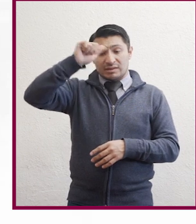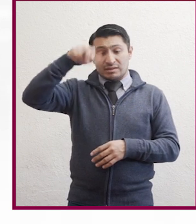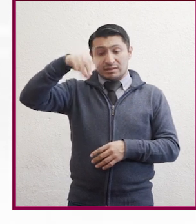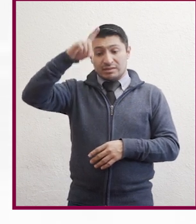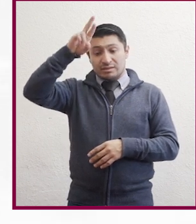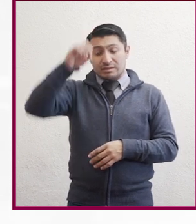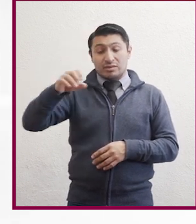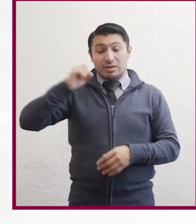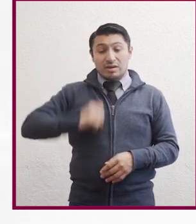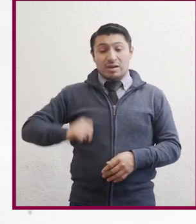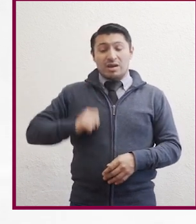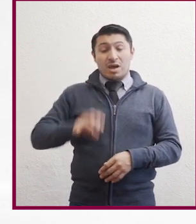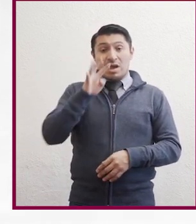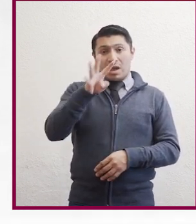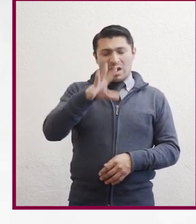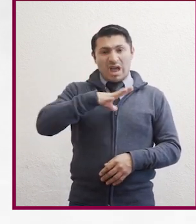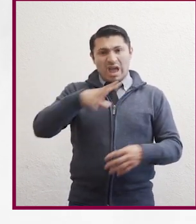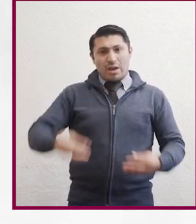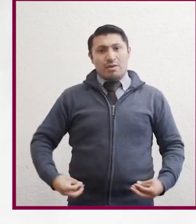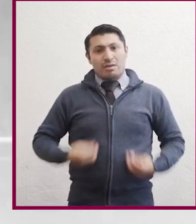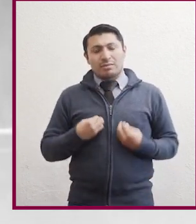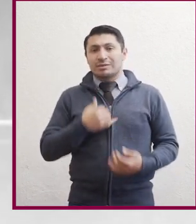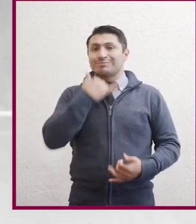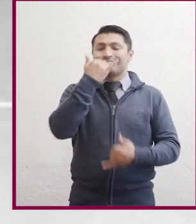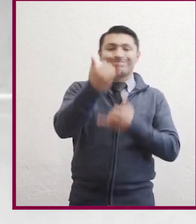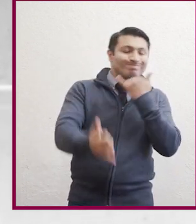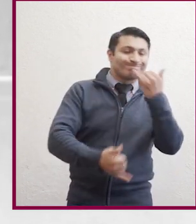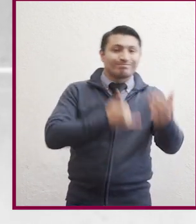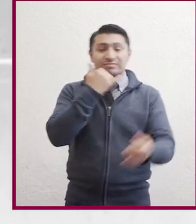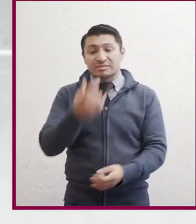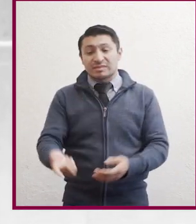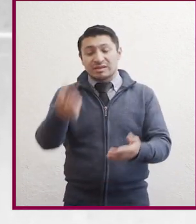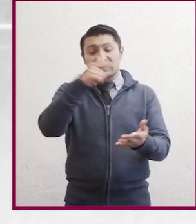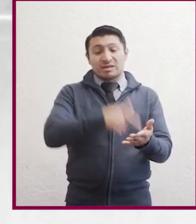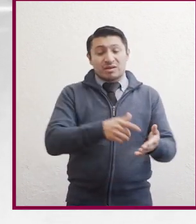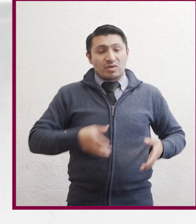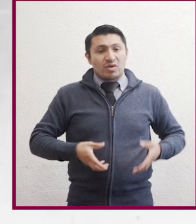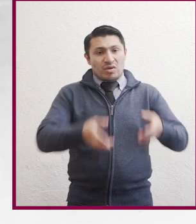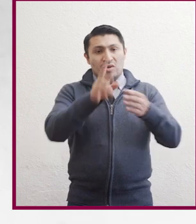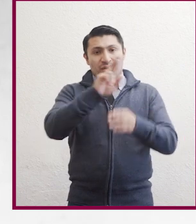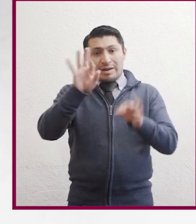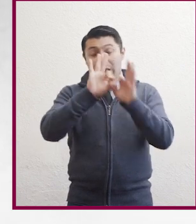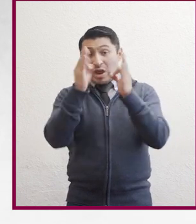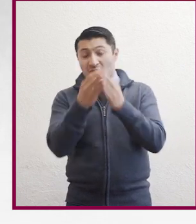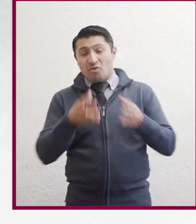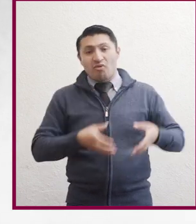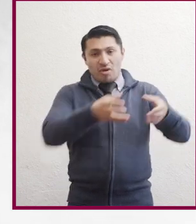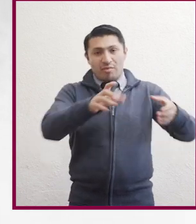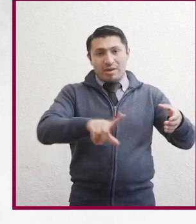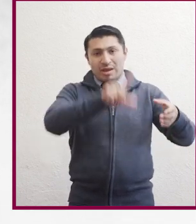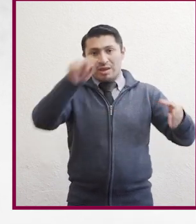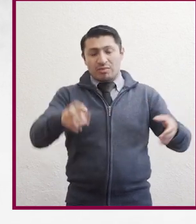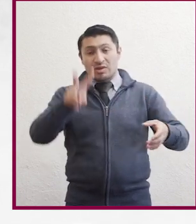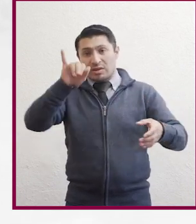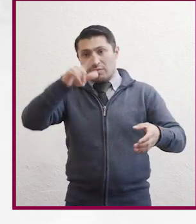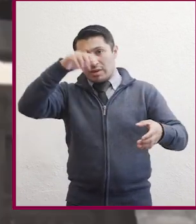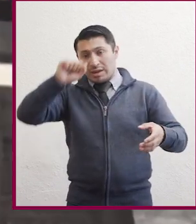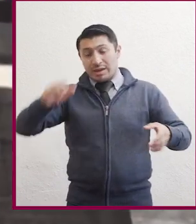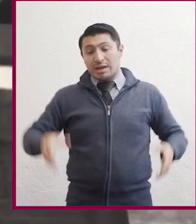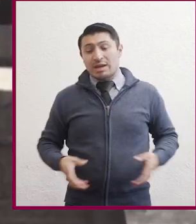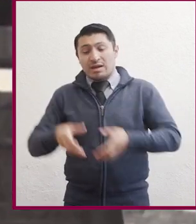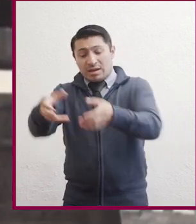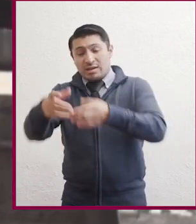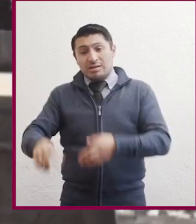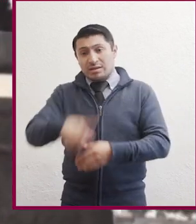Casarín en el siglo XIX y han tenido una vida errante, ubicándose en el Paseo de la Reforma, luego en el Paseo de la